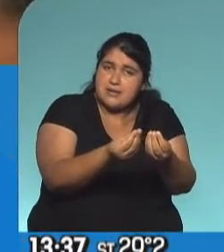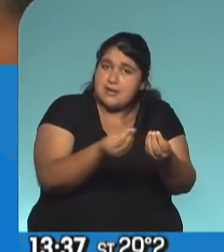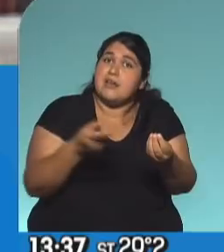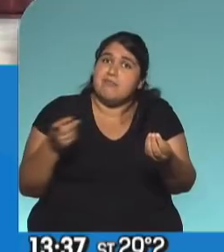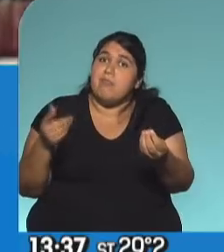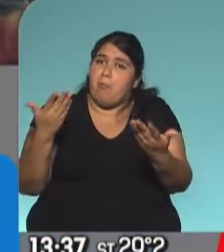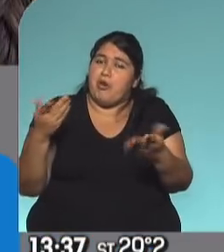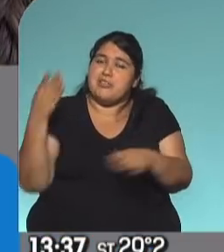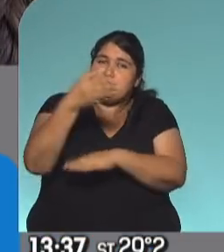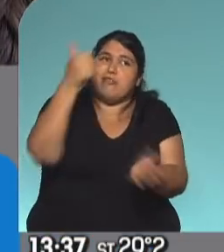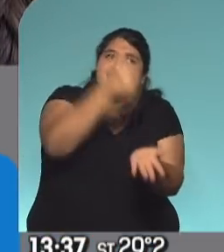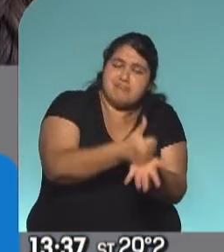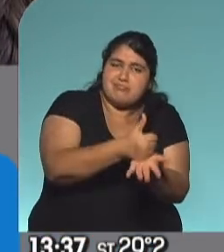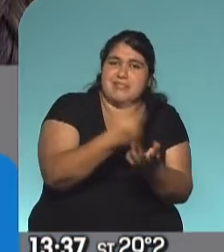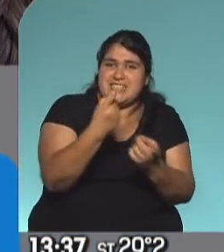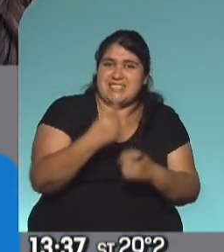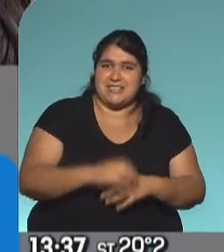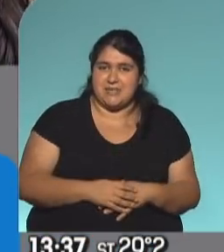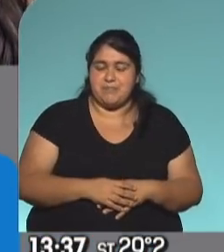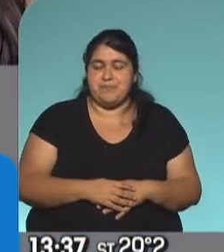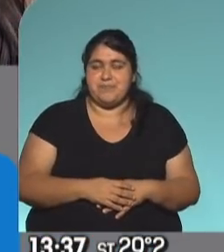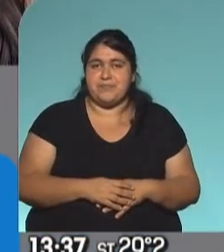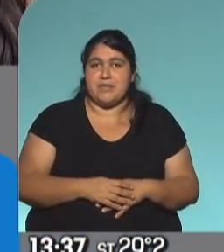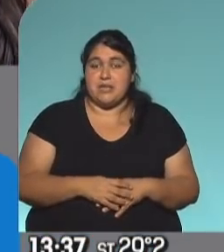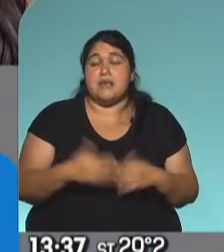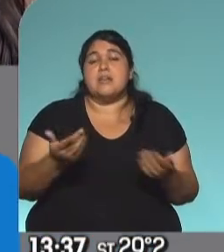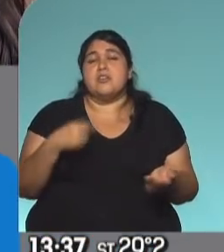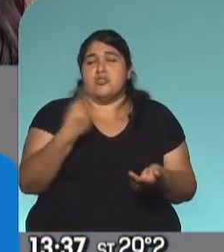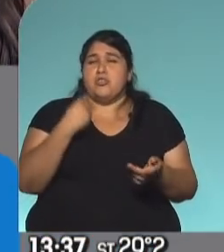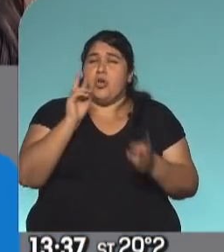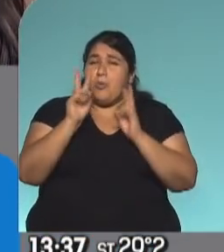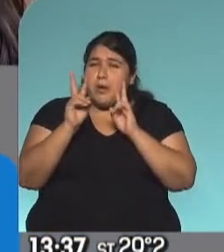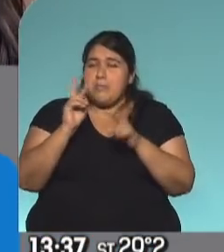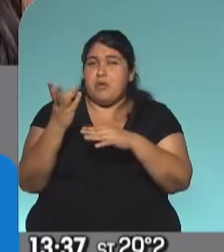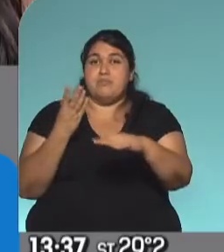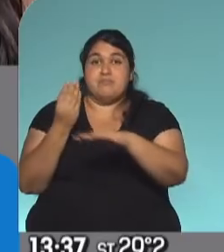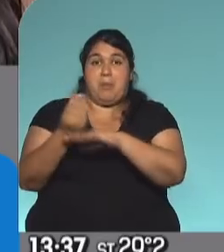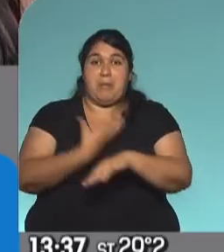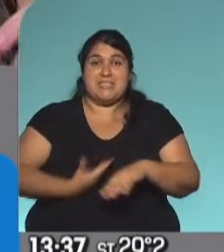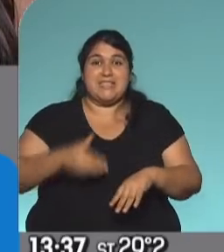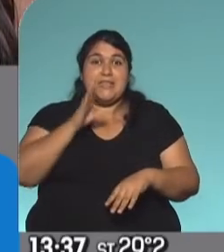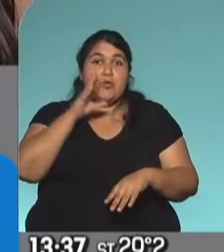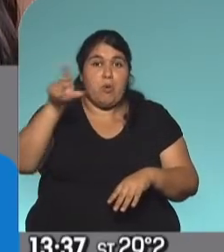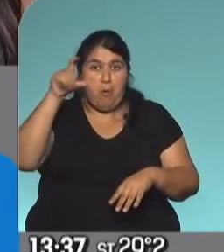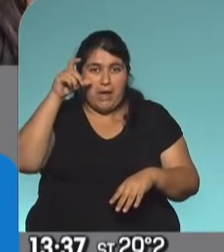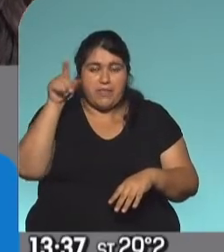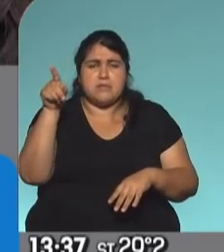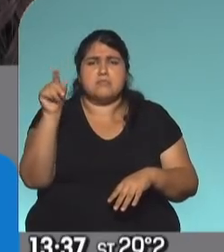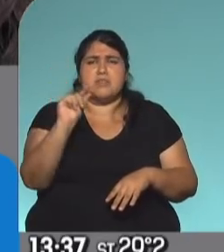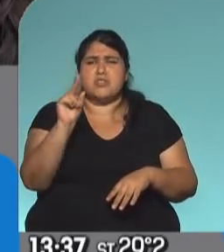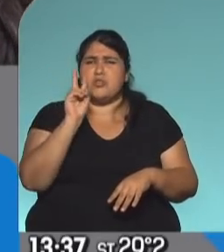presencia. Fortunato, cuando vimos esas primeras imágenes de la asunción de Joe Biden, vimos el cuadrito atrás,